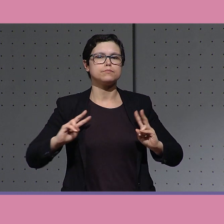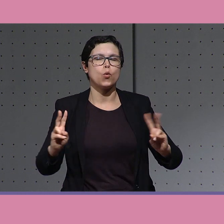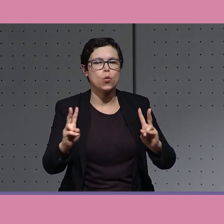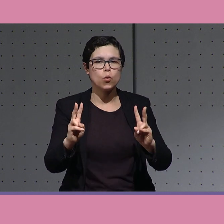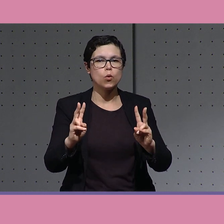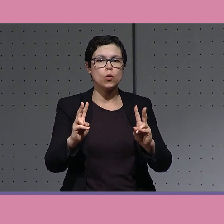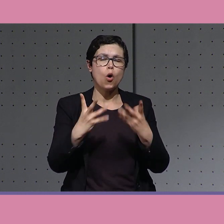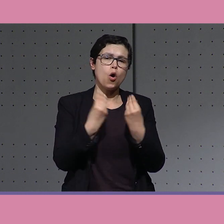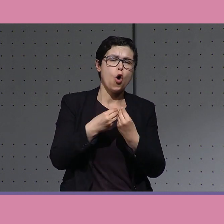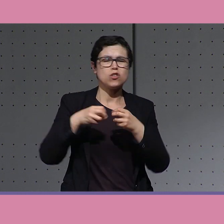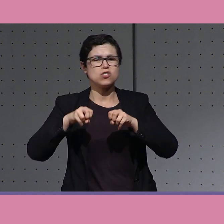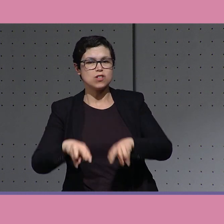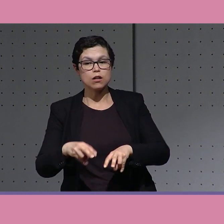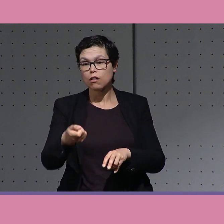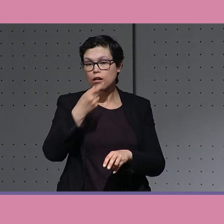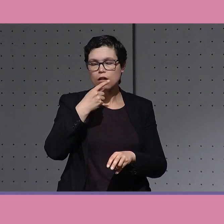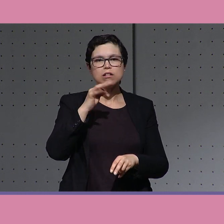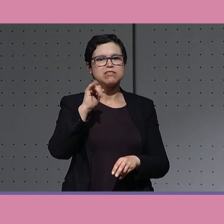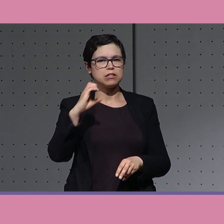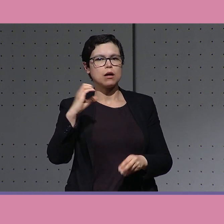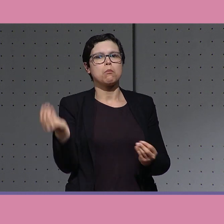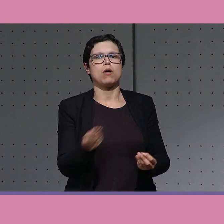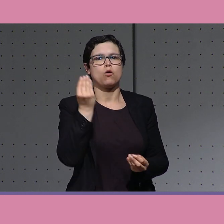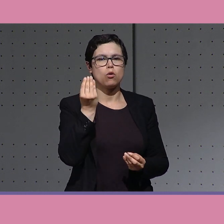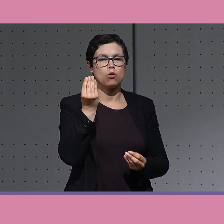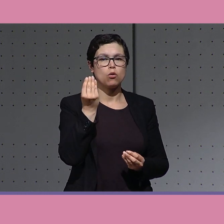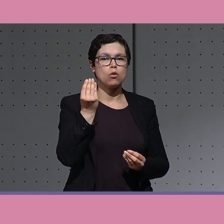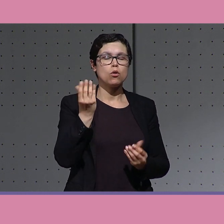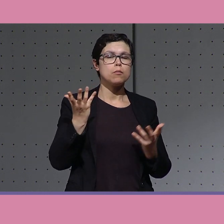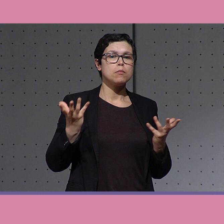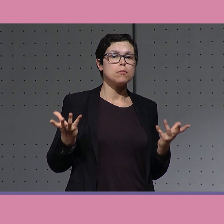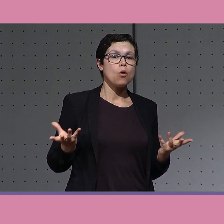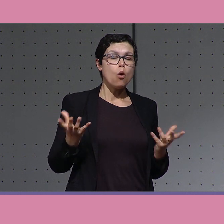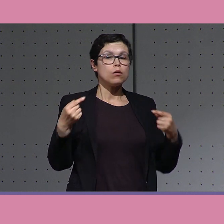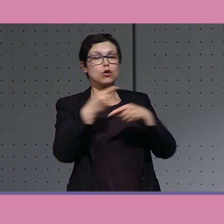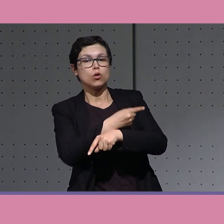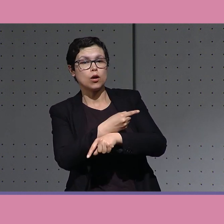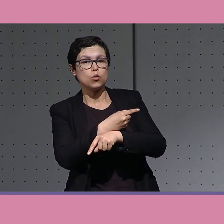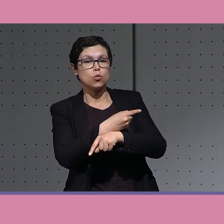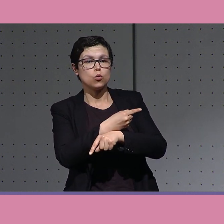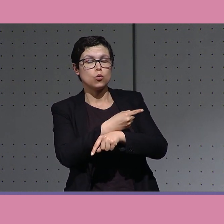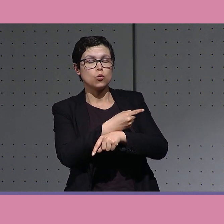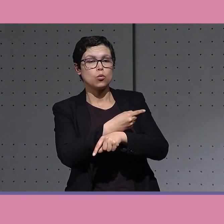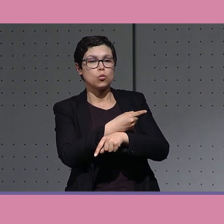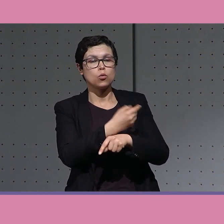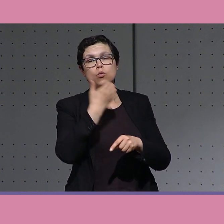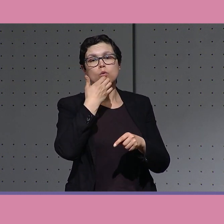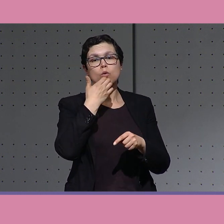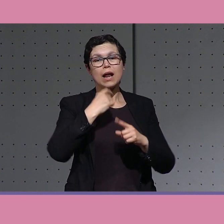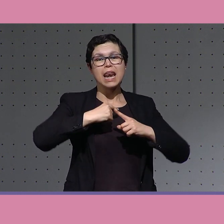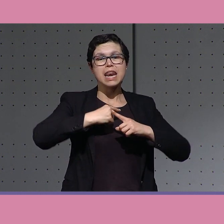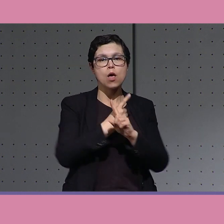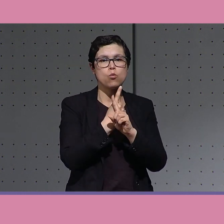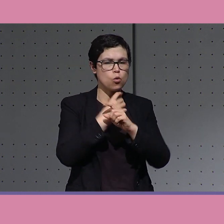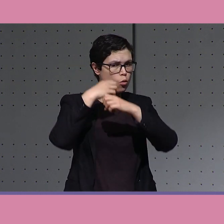TEA o sin TEA y mejoran los tics. Pero es cierto también que ocurre lo contrario. Y tiene su explicación neurobiológica, que no